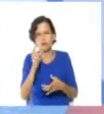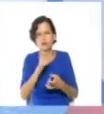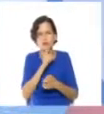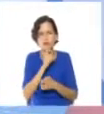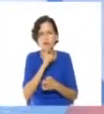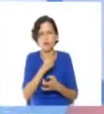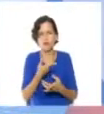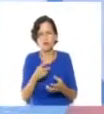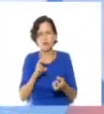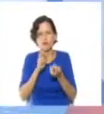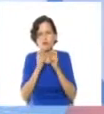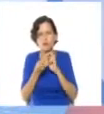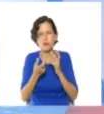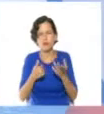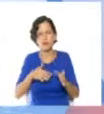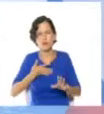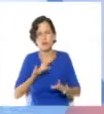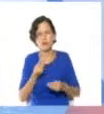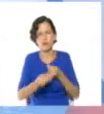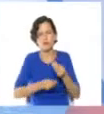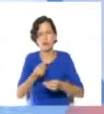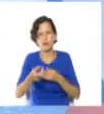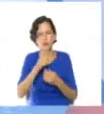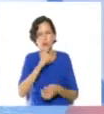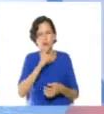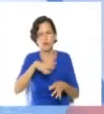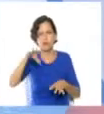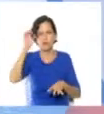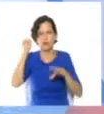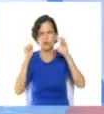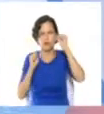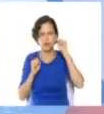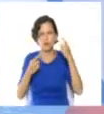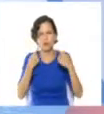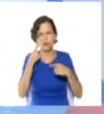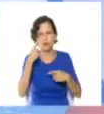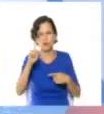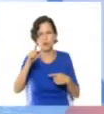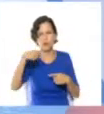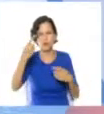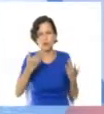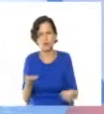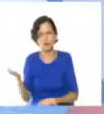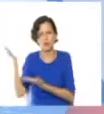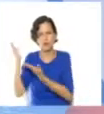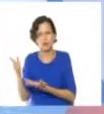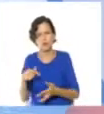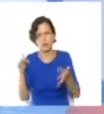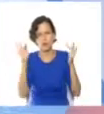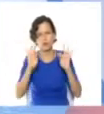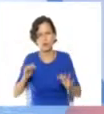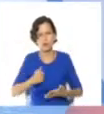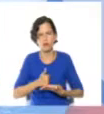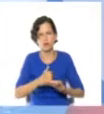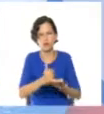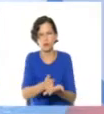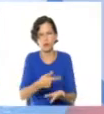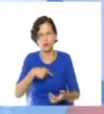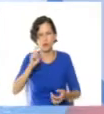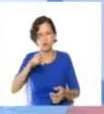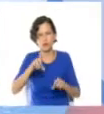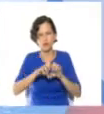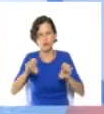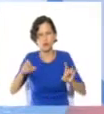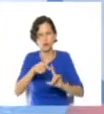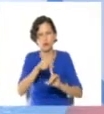y muy teórico, que puede resultar difícil de comprender. Veamos en nuestra próxima lámina de qué manera podemos ayudar a los estudiantes con